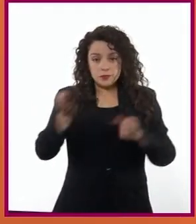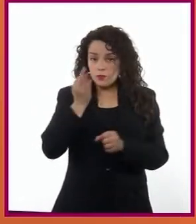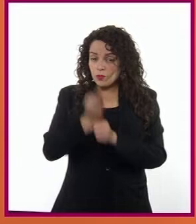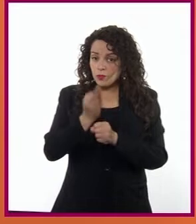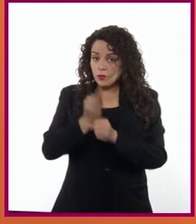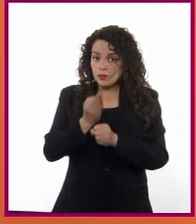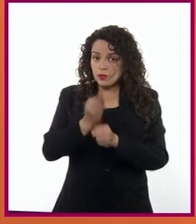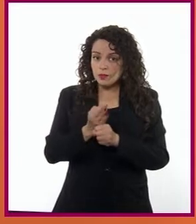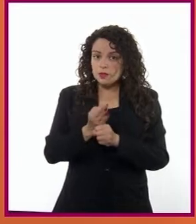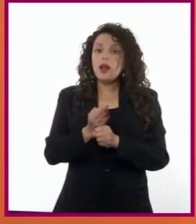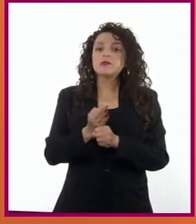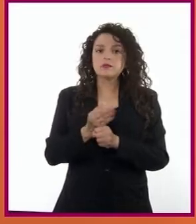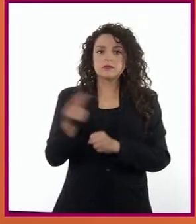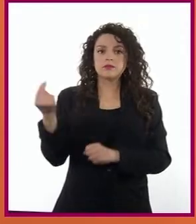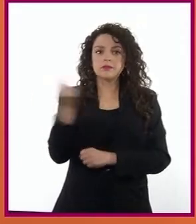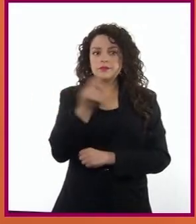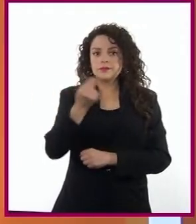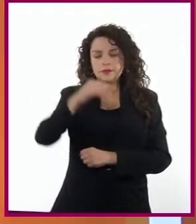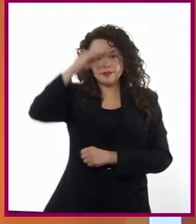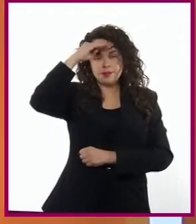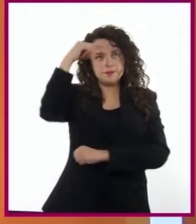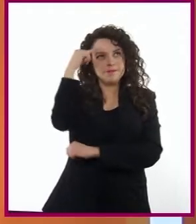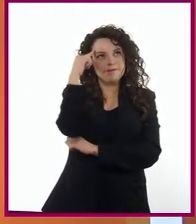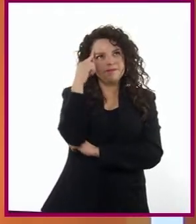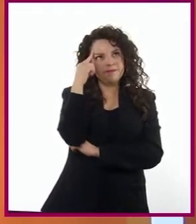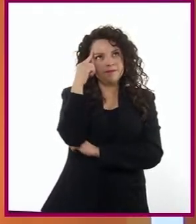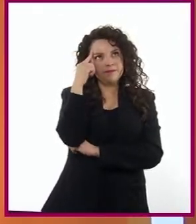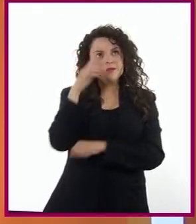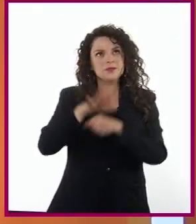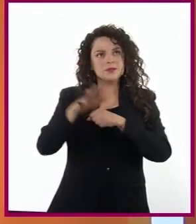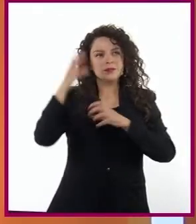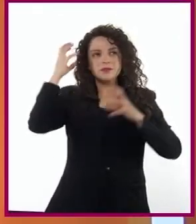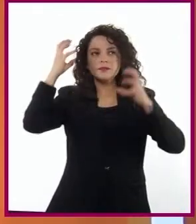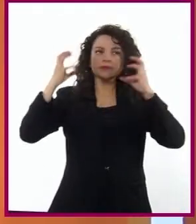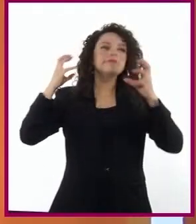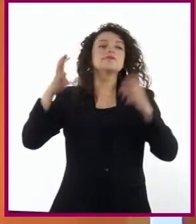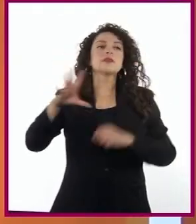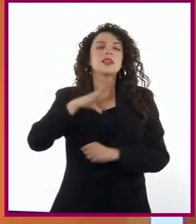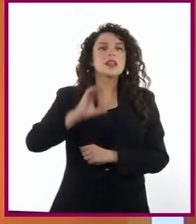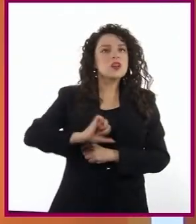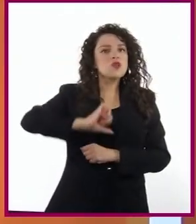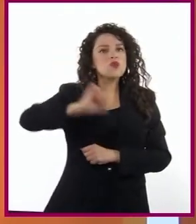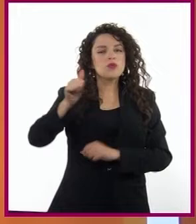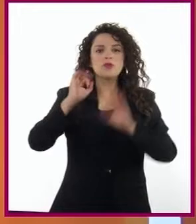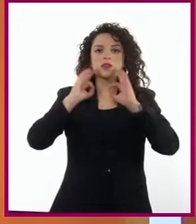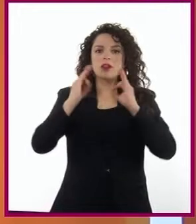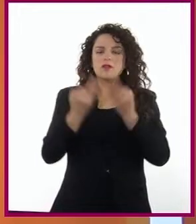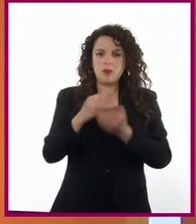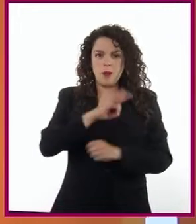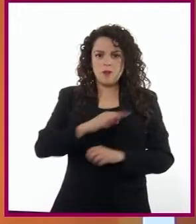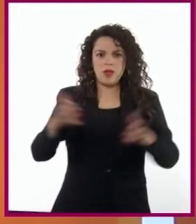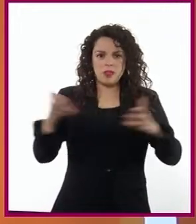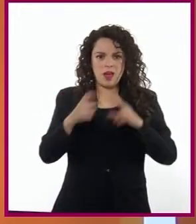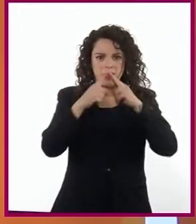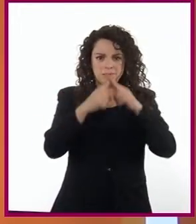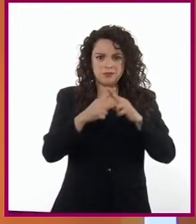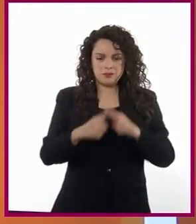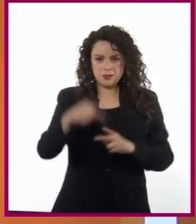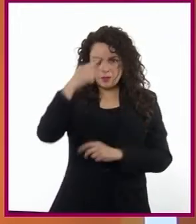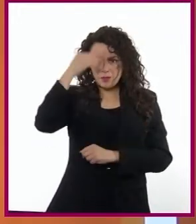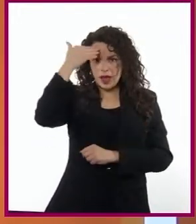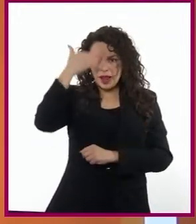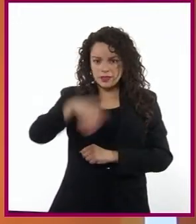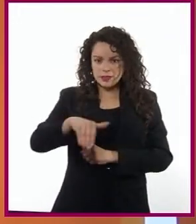momento cabe hacernos la siguiente pregunta. ¿Existen otro tipo de planteamientos en los que se puede